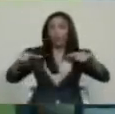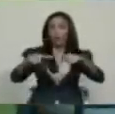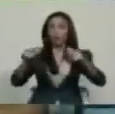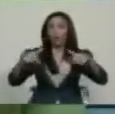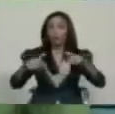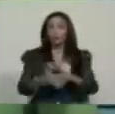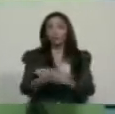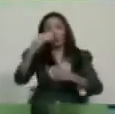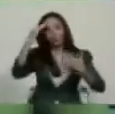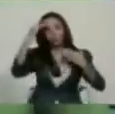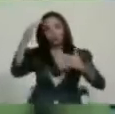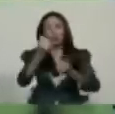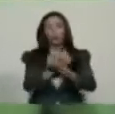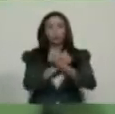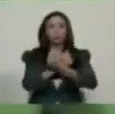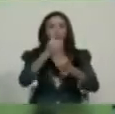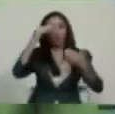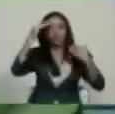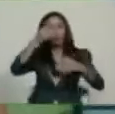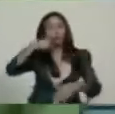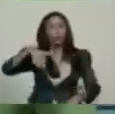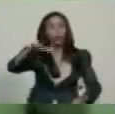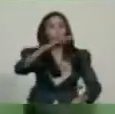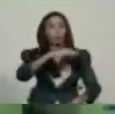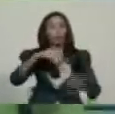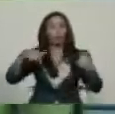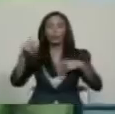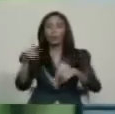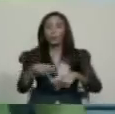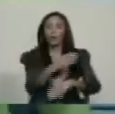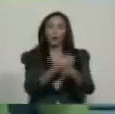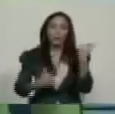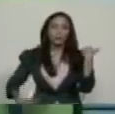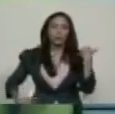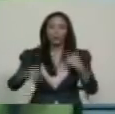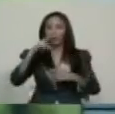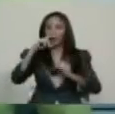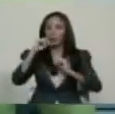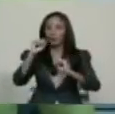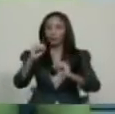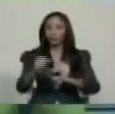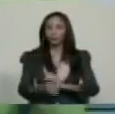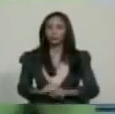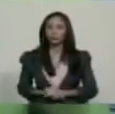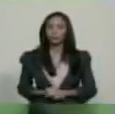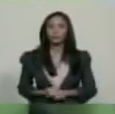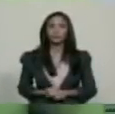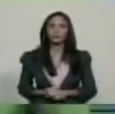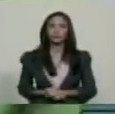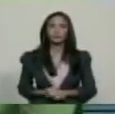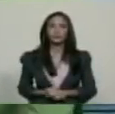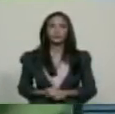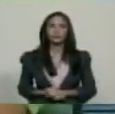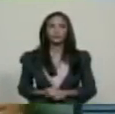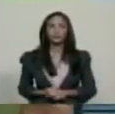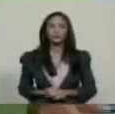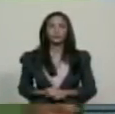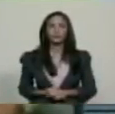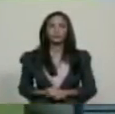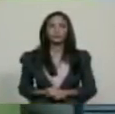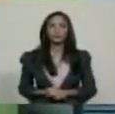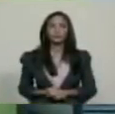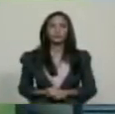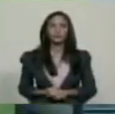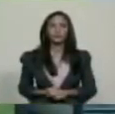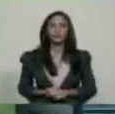y le mandamos un saludo al pueblo de Venezuela y a usted, presidente de la República, Nicolás Maduro Moros.